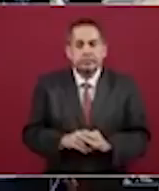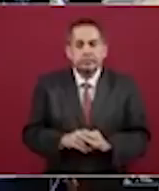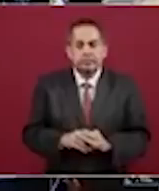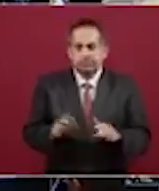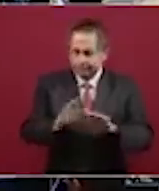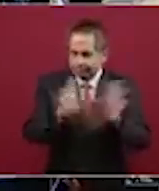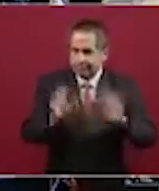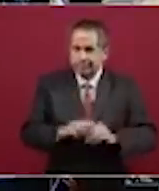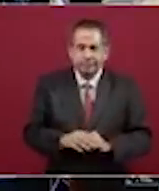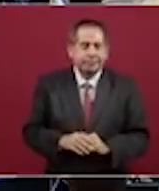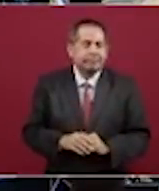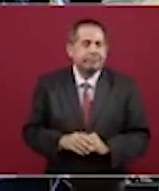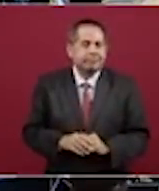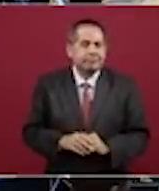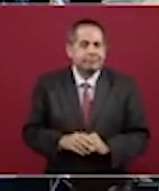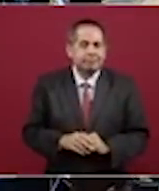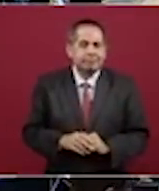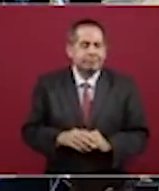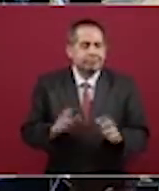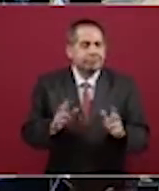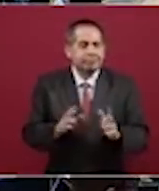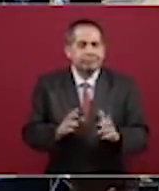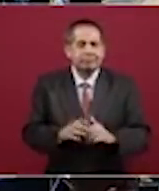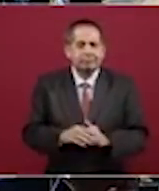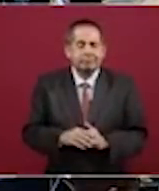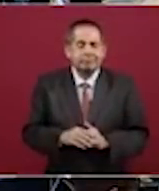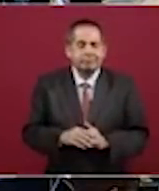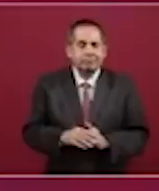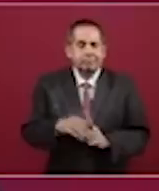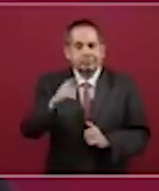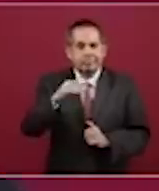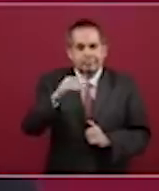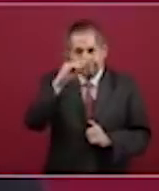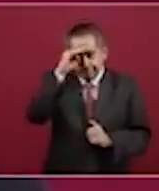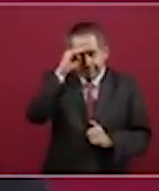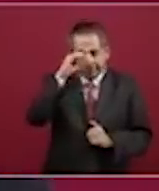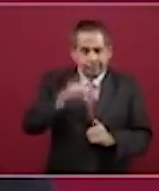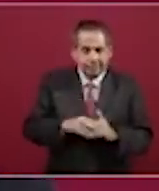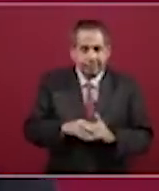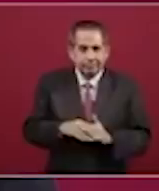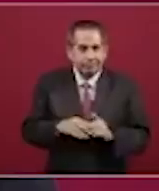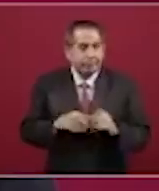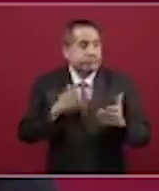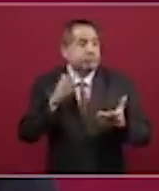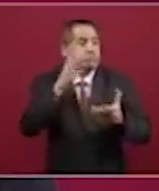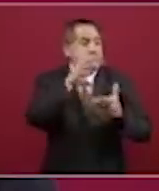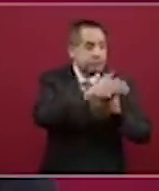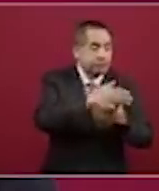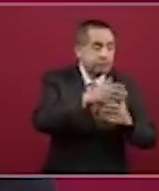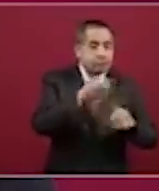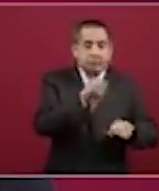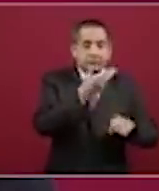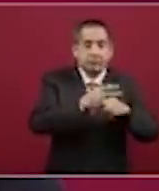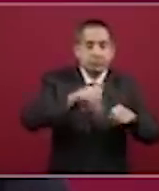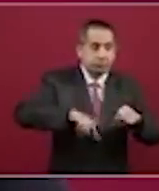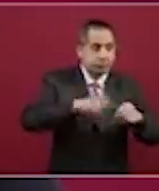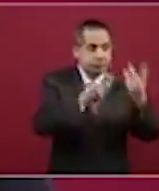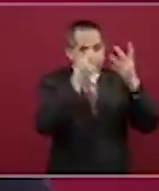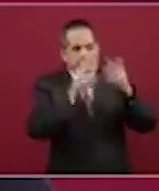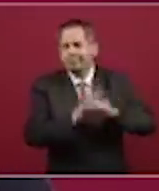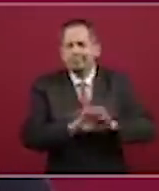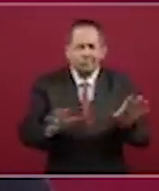que ya no se esté visitando Gobernación, ya hay que cambiar